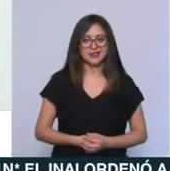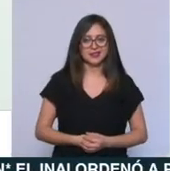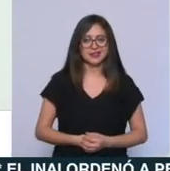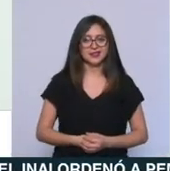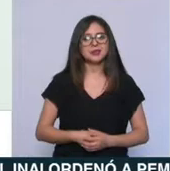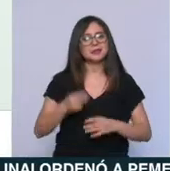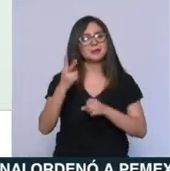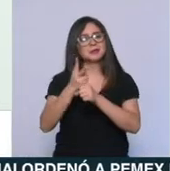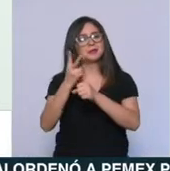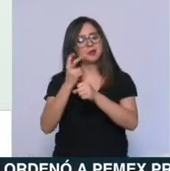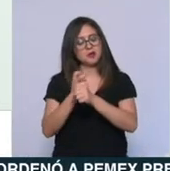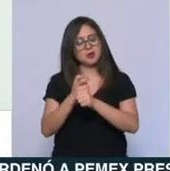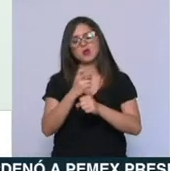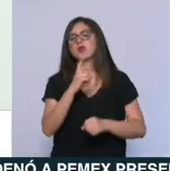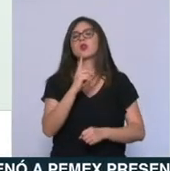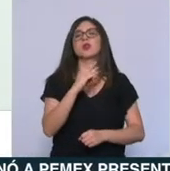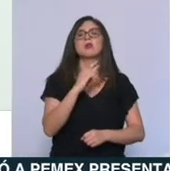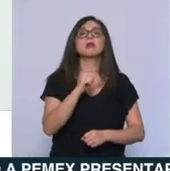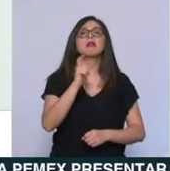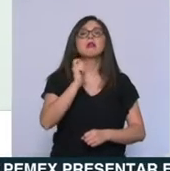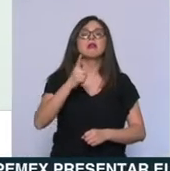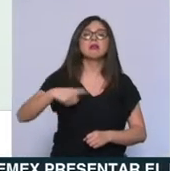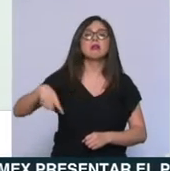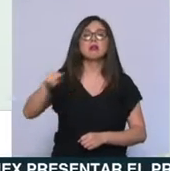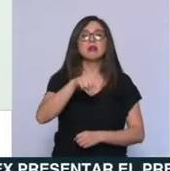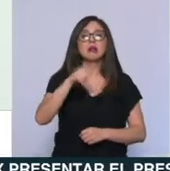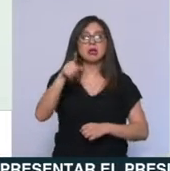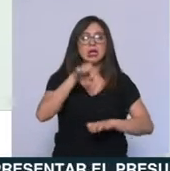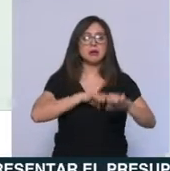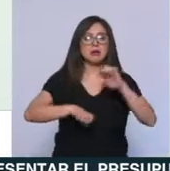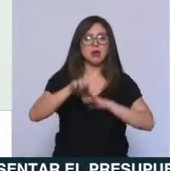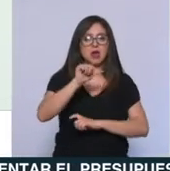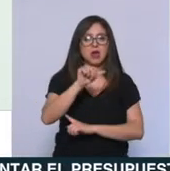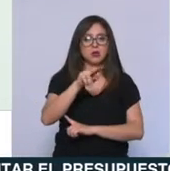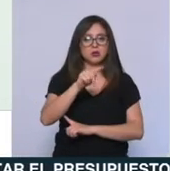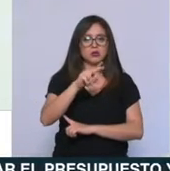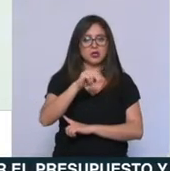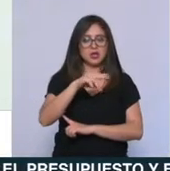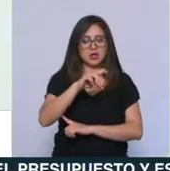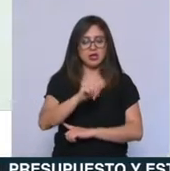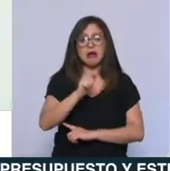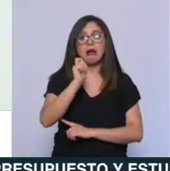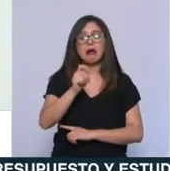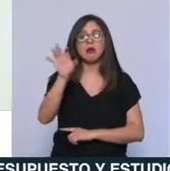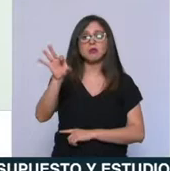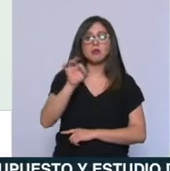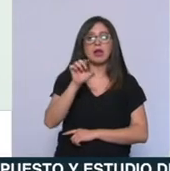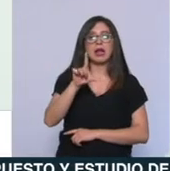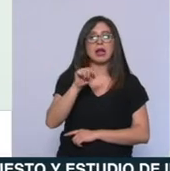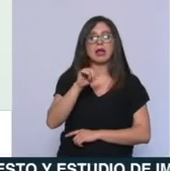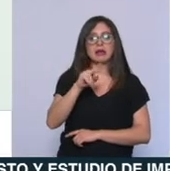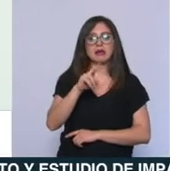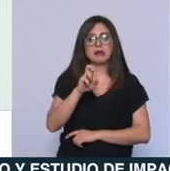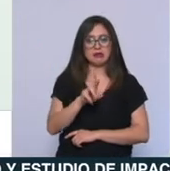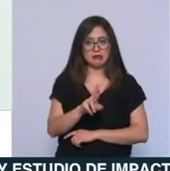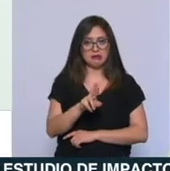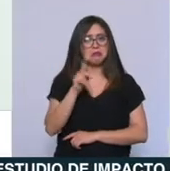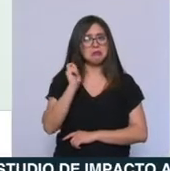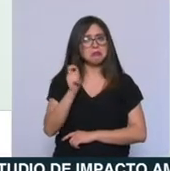Doppelmayr, que es una empresa austriaca que ya participó. Se invitó a Leiner, que es una